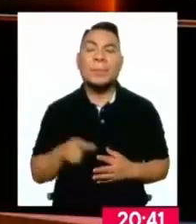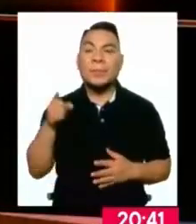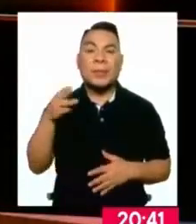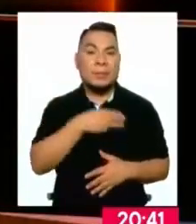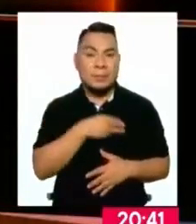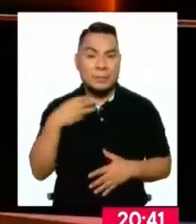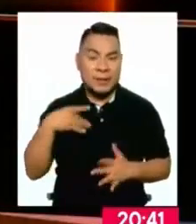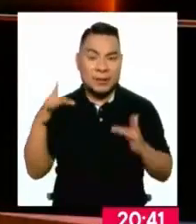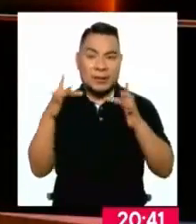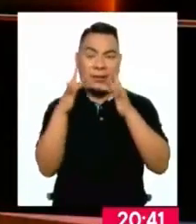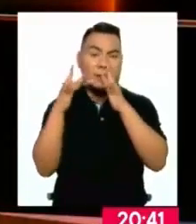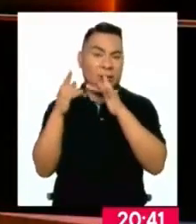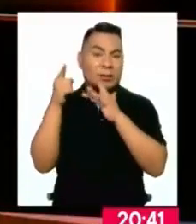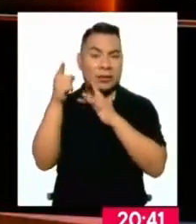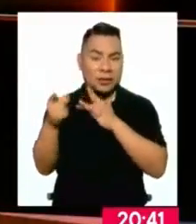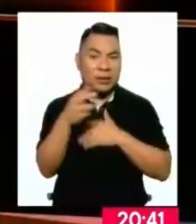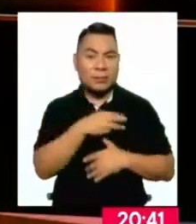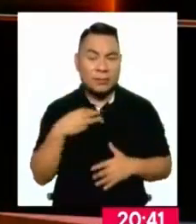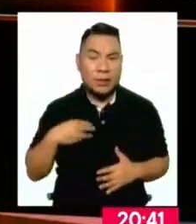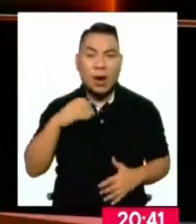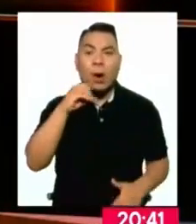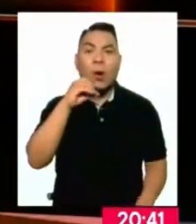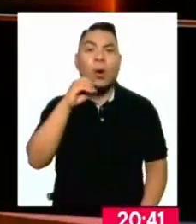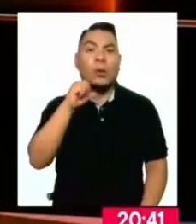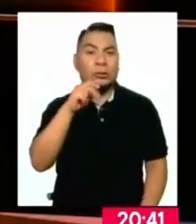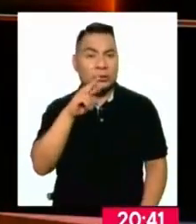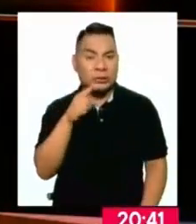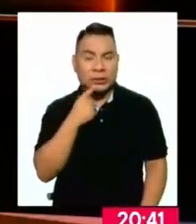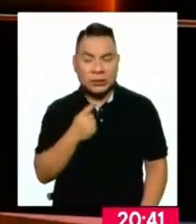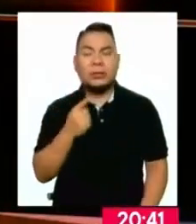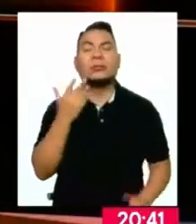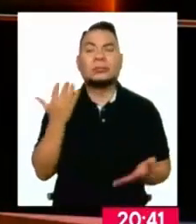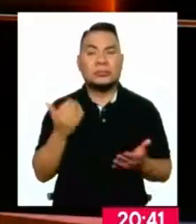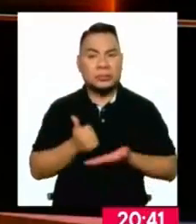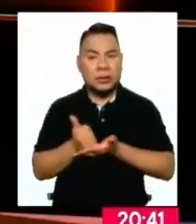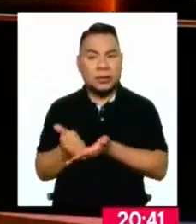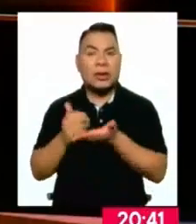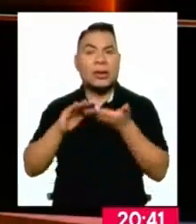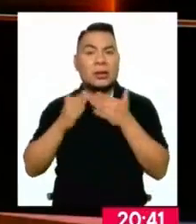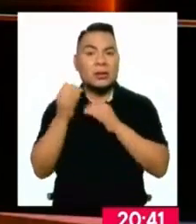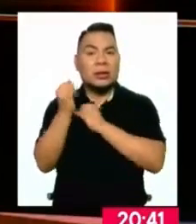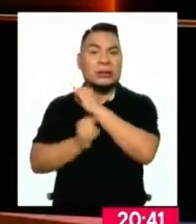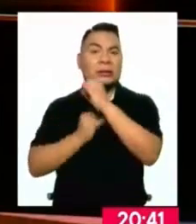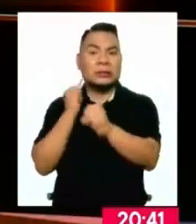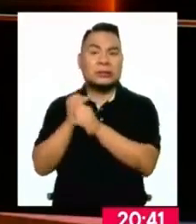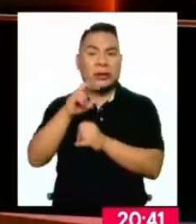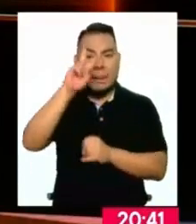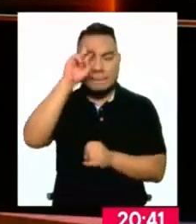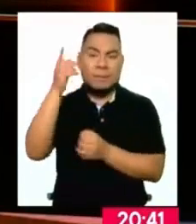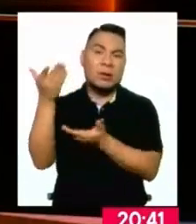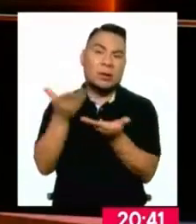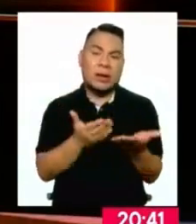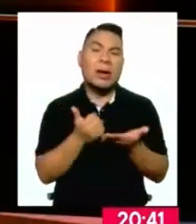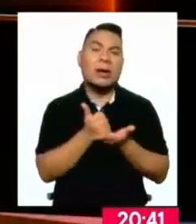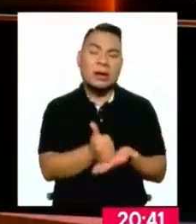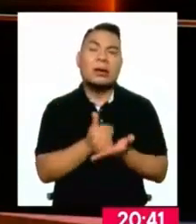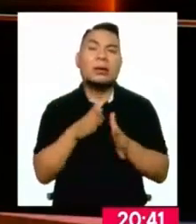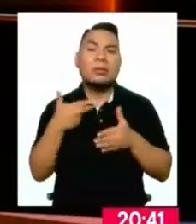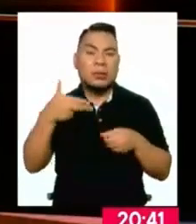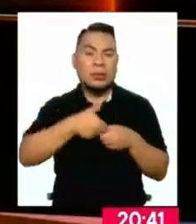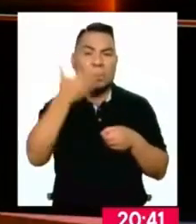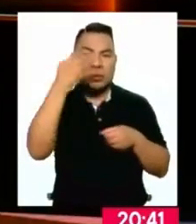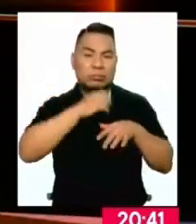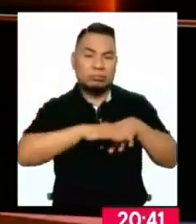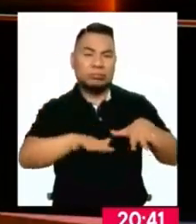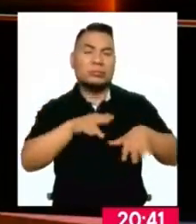Y el ministro de Relaciones Exteriores, Óscar Maurtua, destacó la solidaridad de la comunidad internacional con Perú por el derrame de petróleo en el